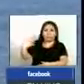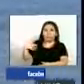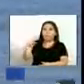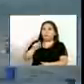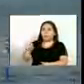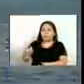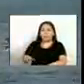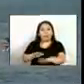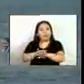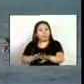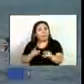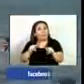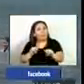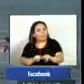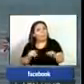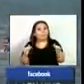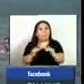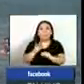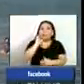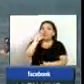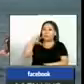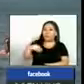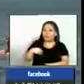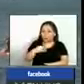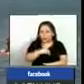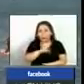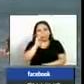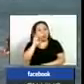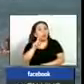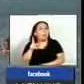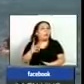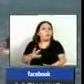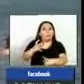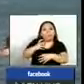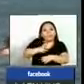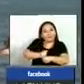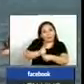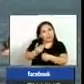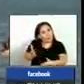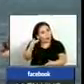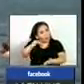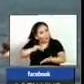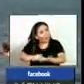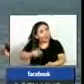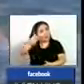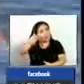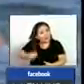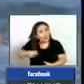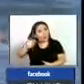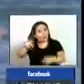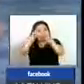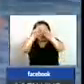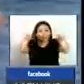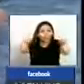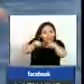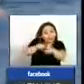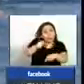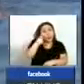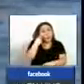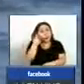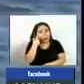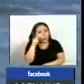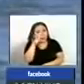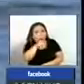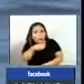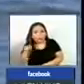semanas pero aún así el doctor Durán sigue afirmando que no hay que confiarse y repite a diario a los telespectadores que se cuiden y